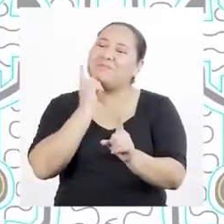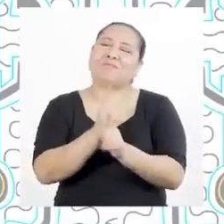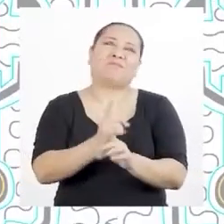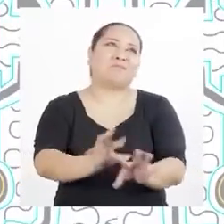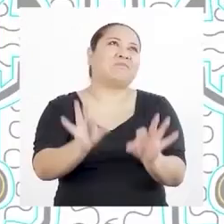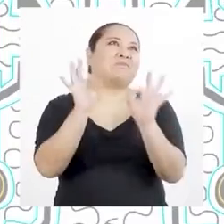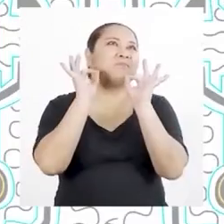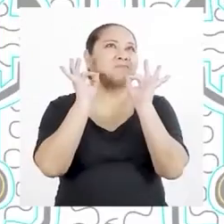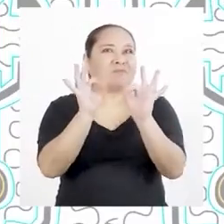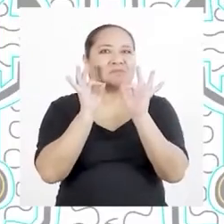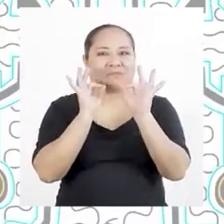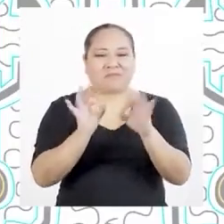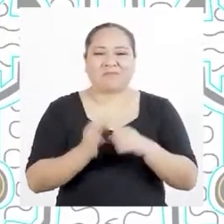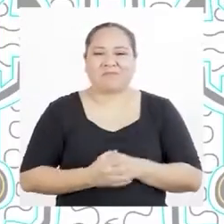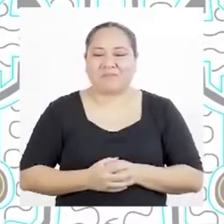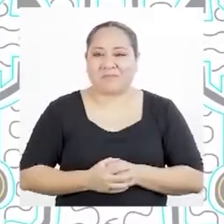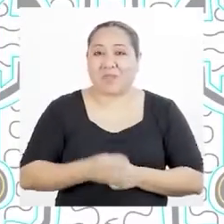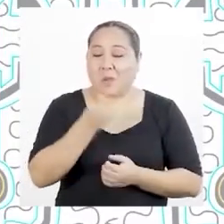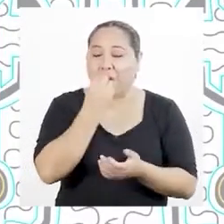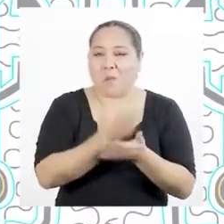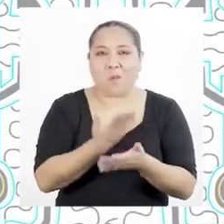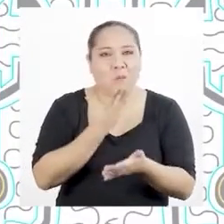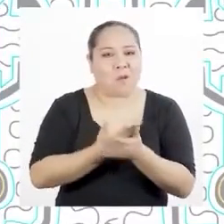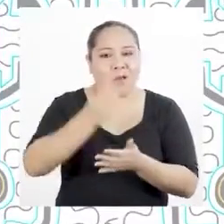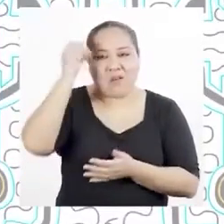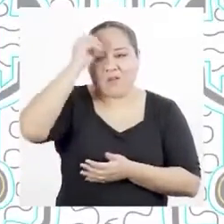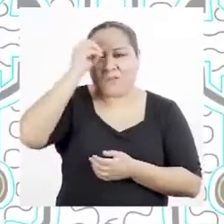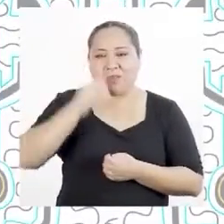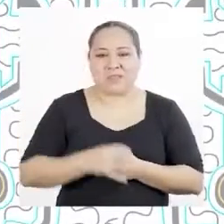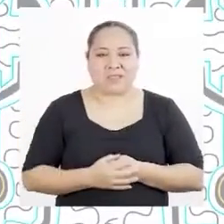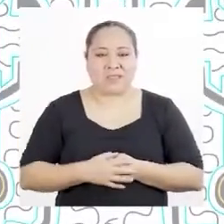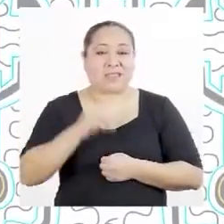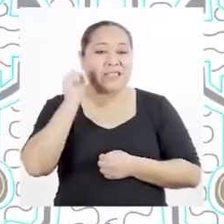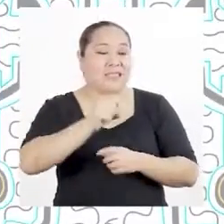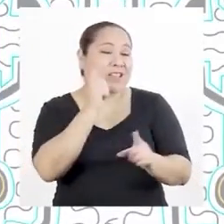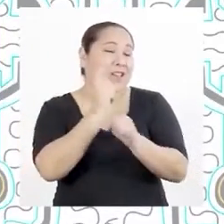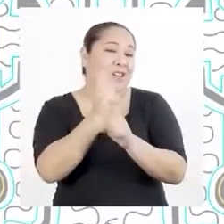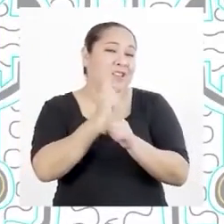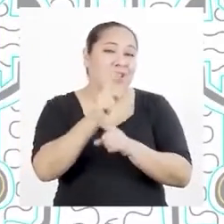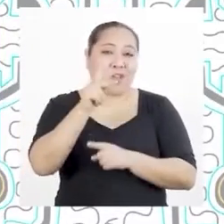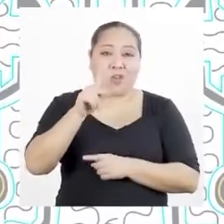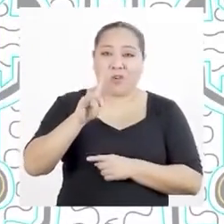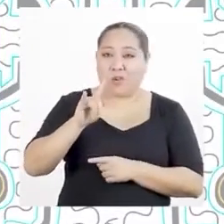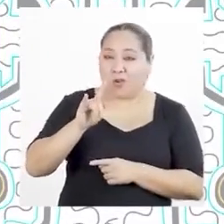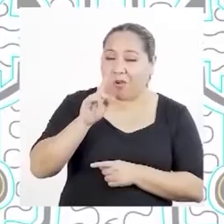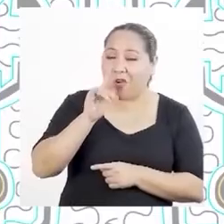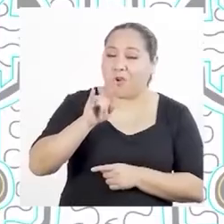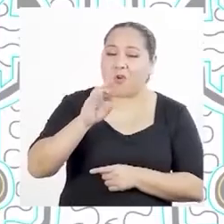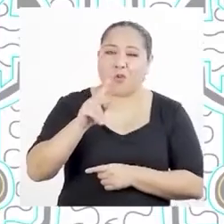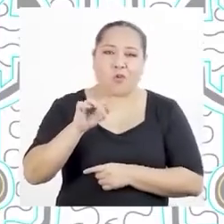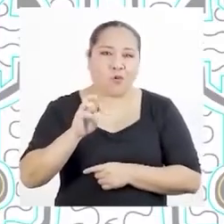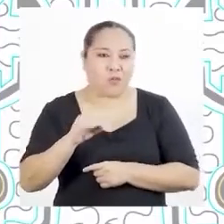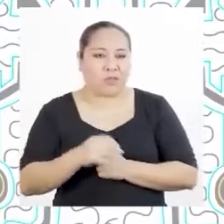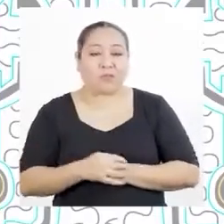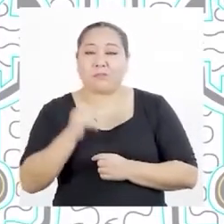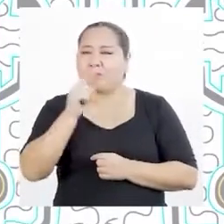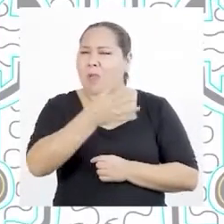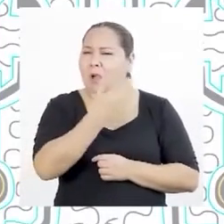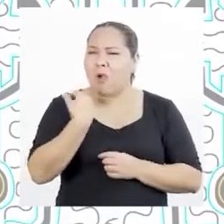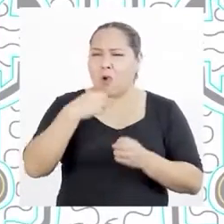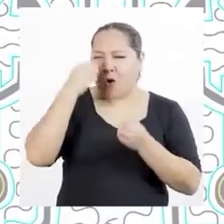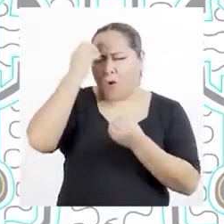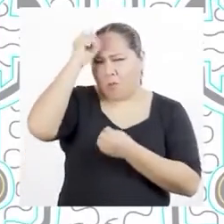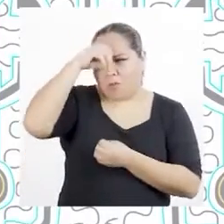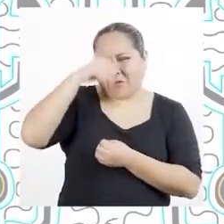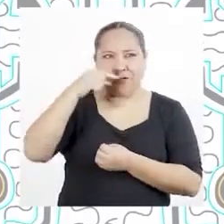estuvo increíble! ¡Muy buenas opiniones! Tienes razón, Kubi. Cada vez dieron mejores opiniones. Yo vería